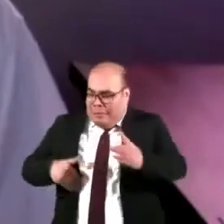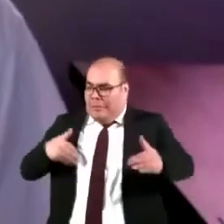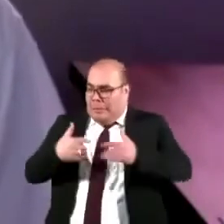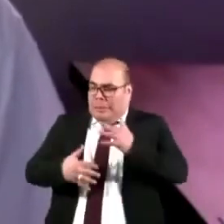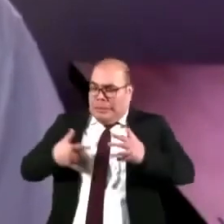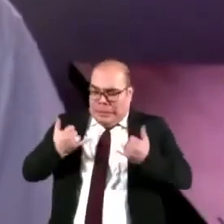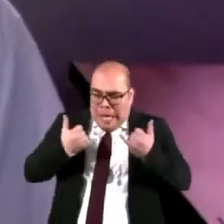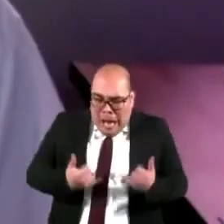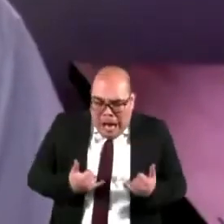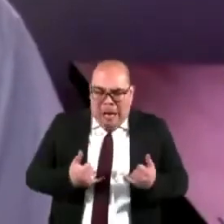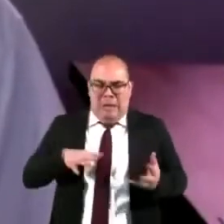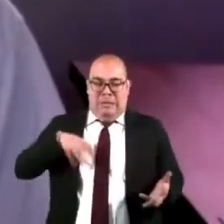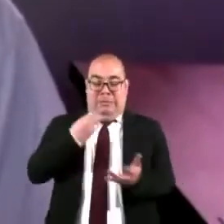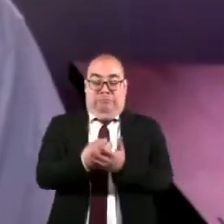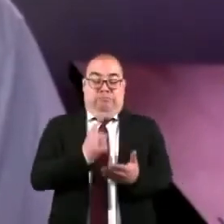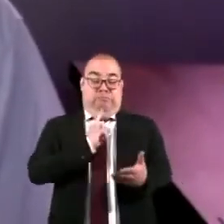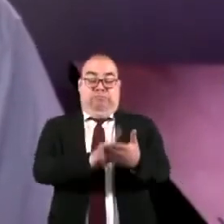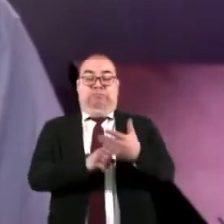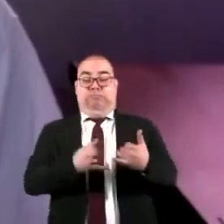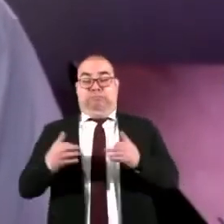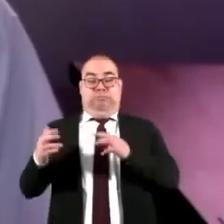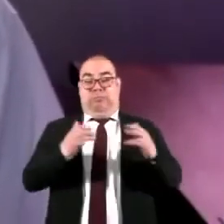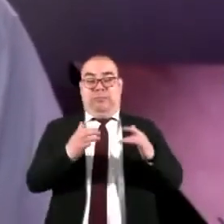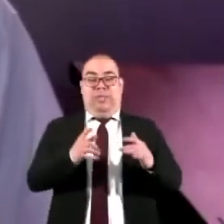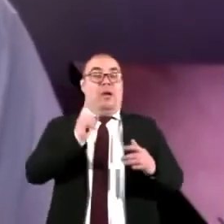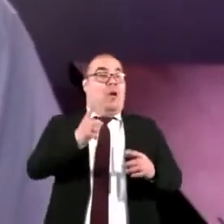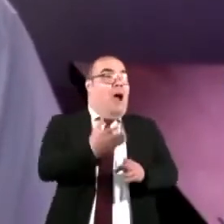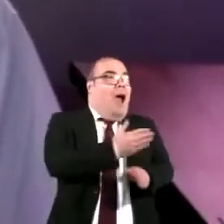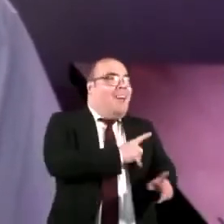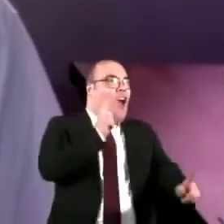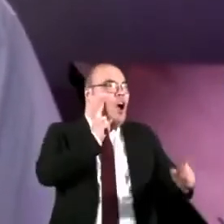lucha, que iban en contravía